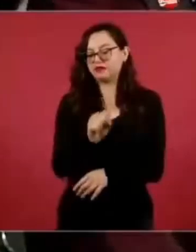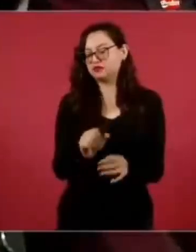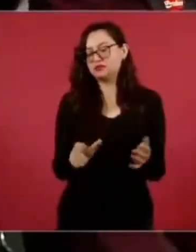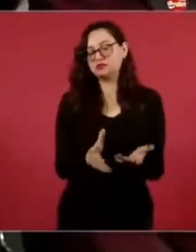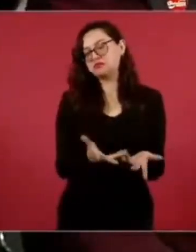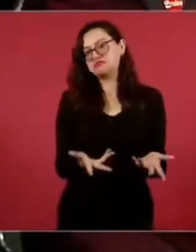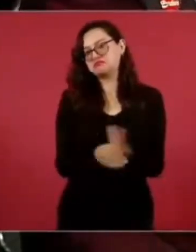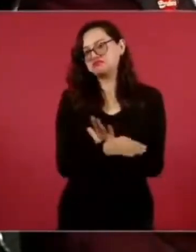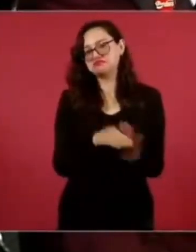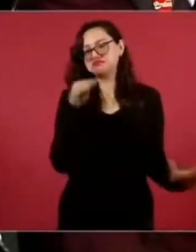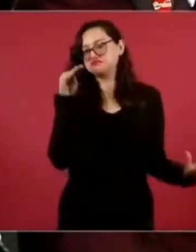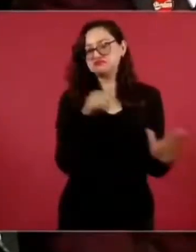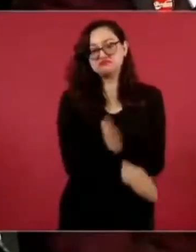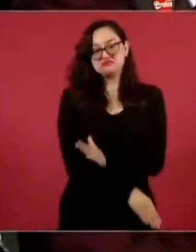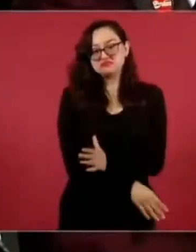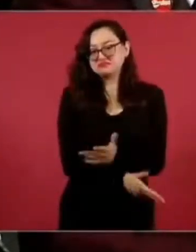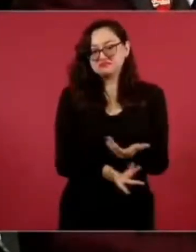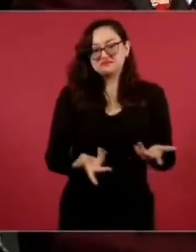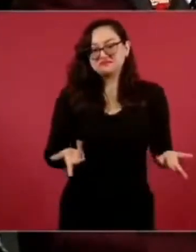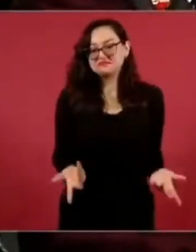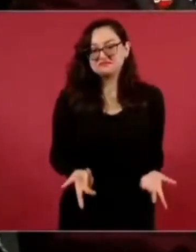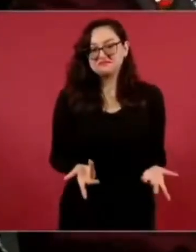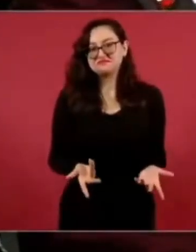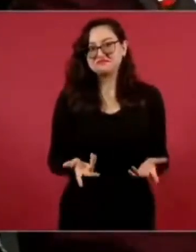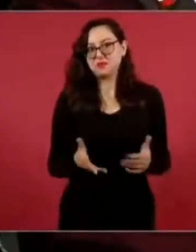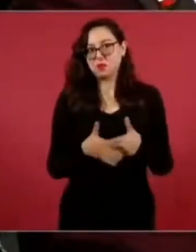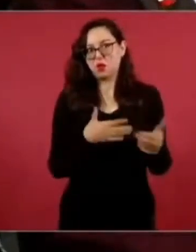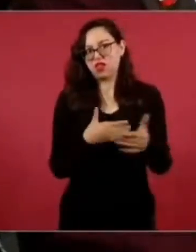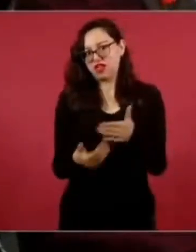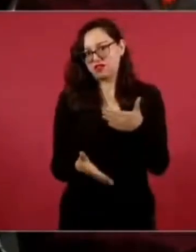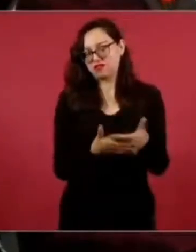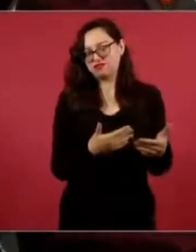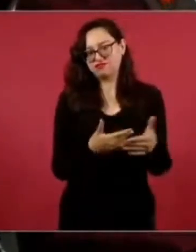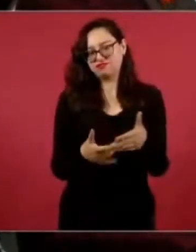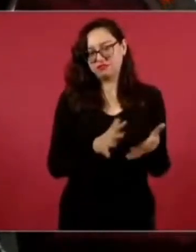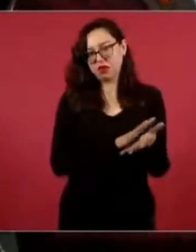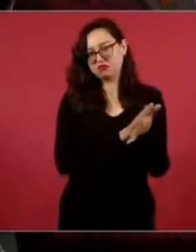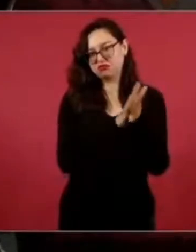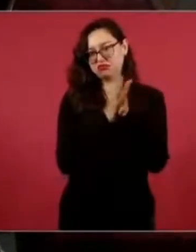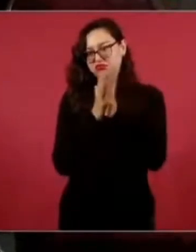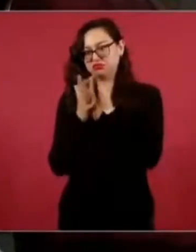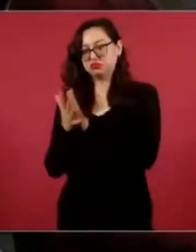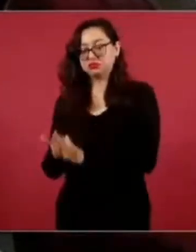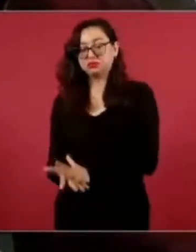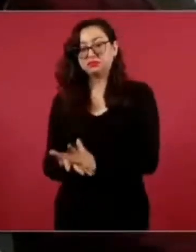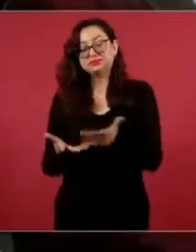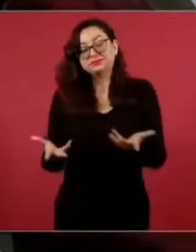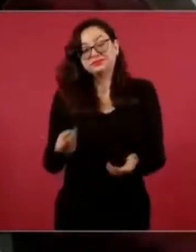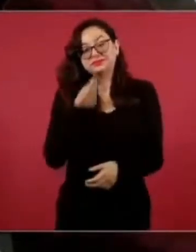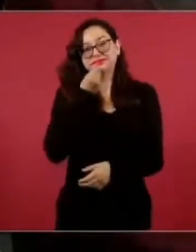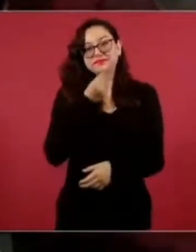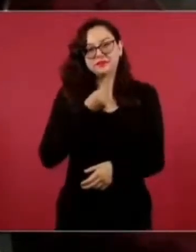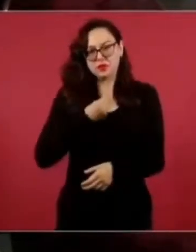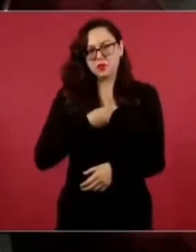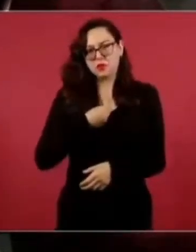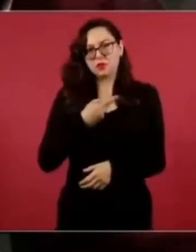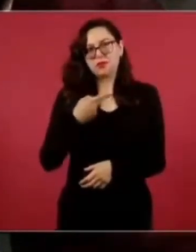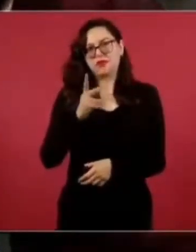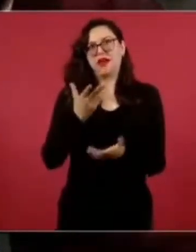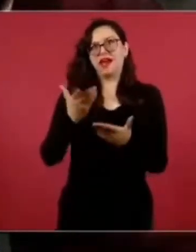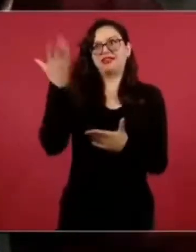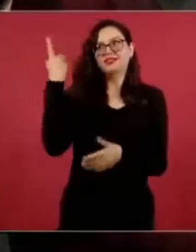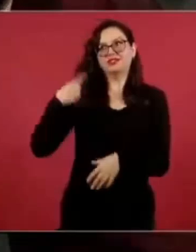algún telégrafo, algún giro, y bueno, qué bueno que se le dio a esta institución de gobierno